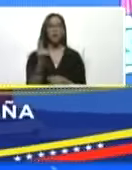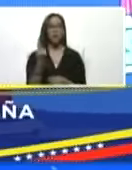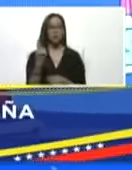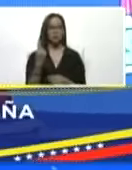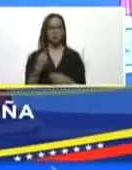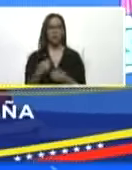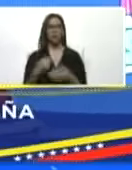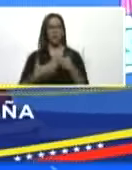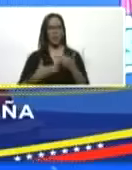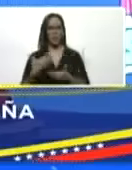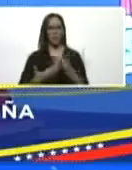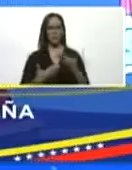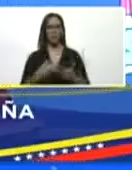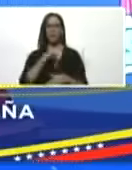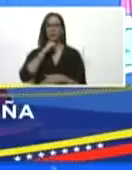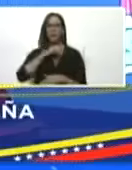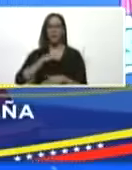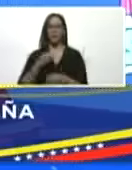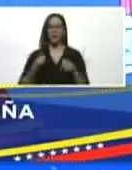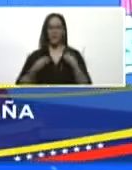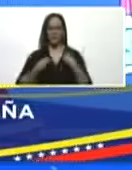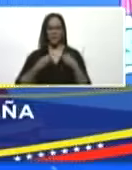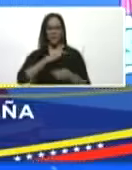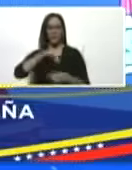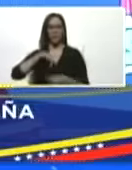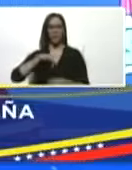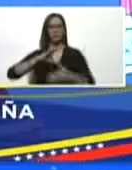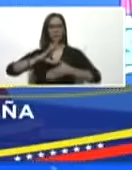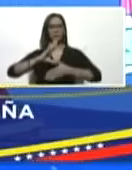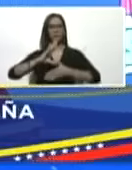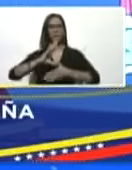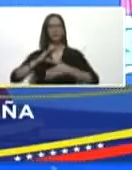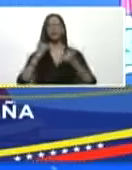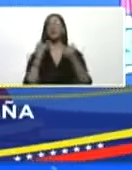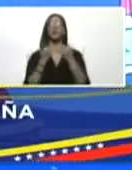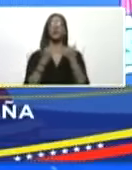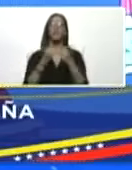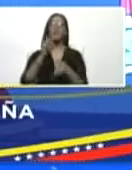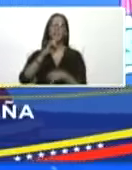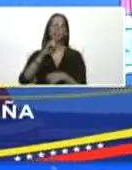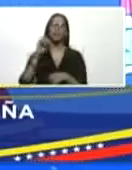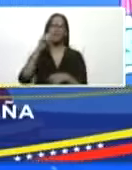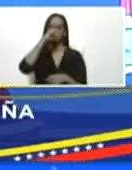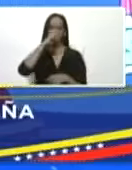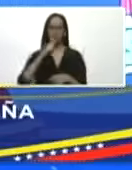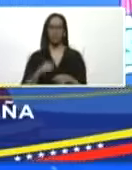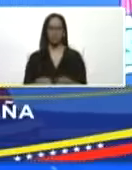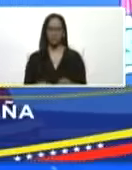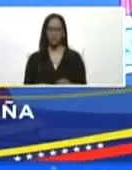entre los procesos históricos que ha vivido nuestra América en los últimos 200 años.